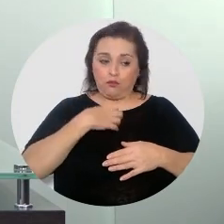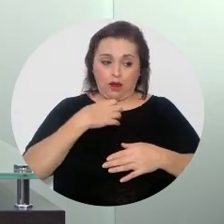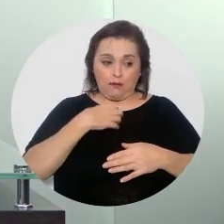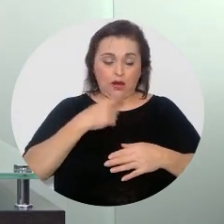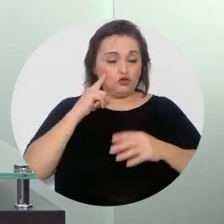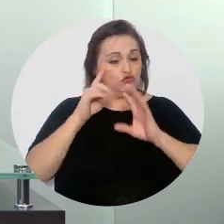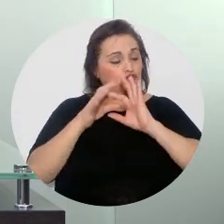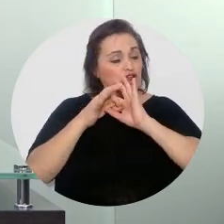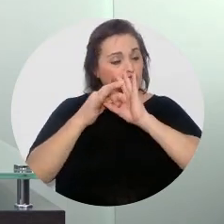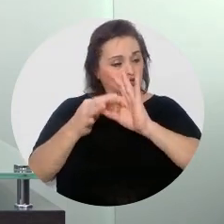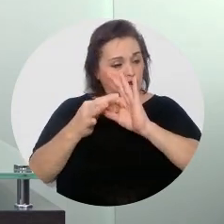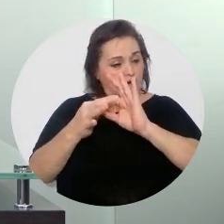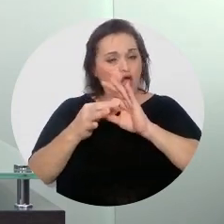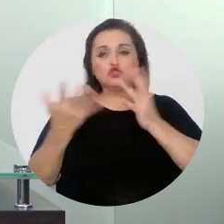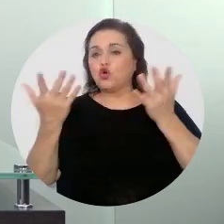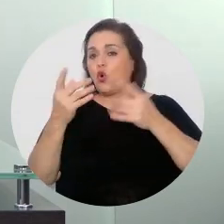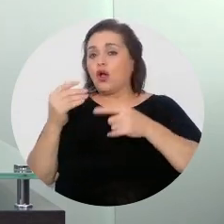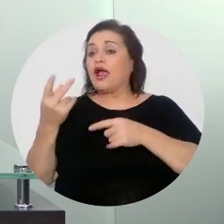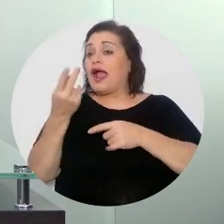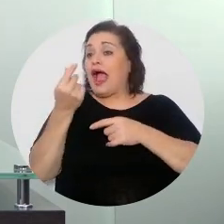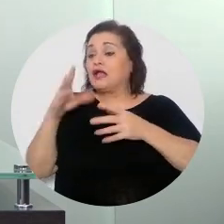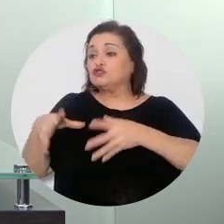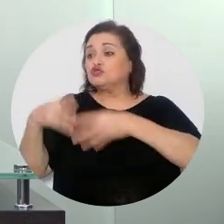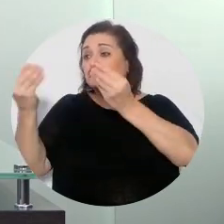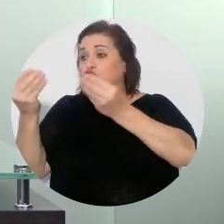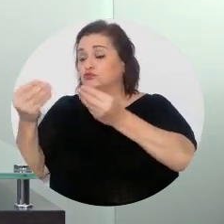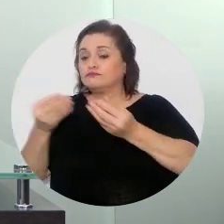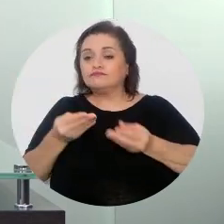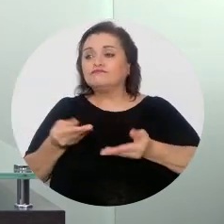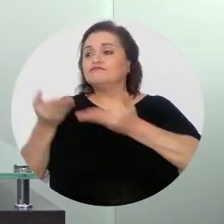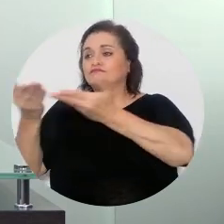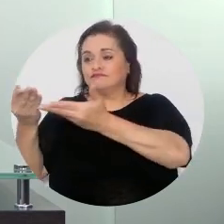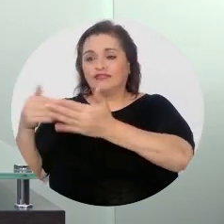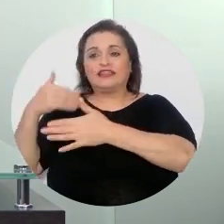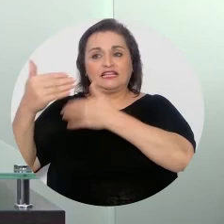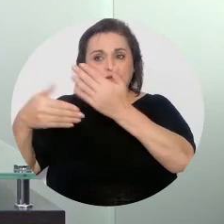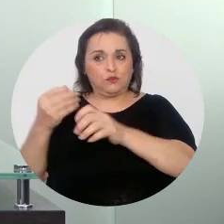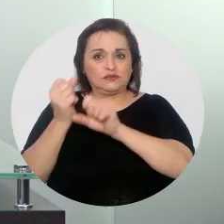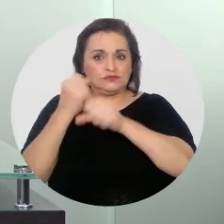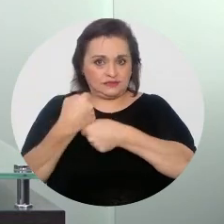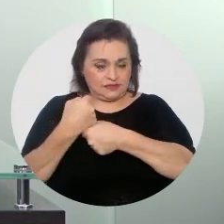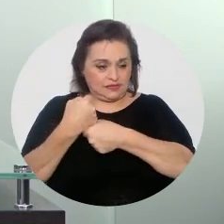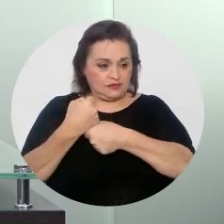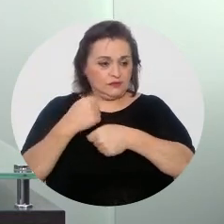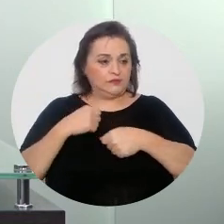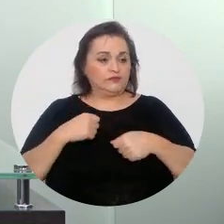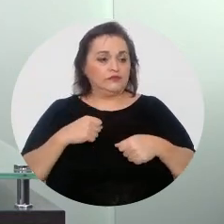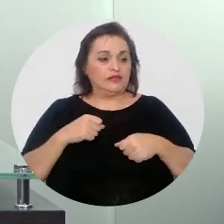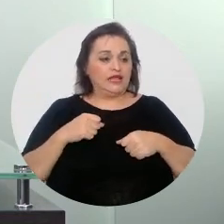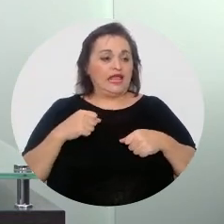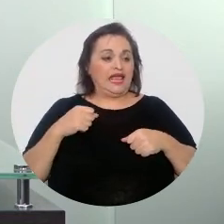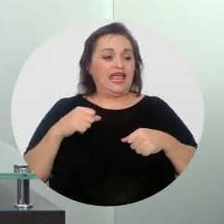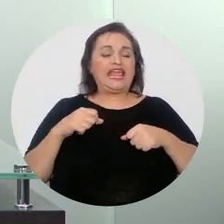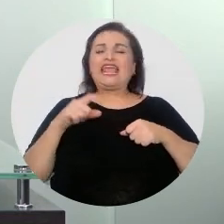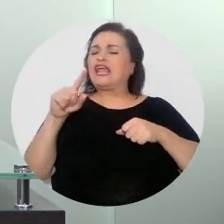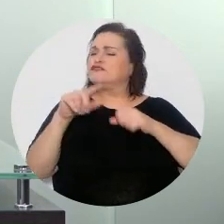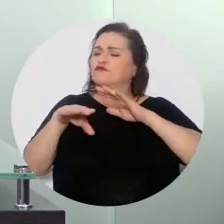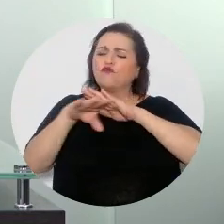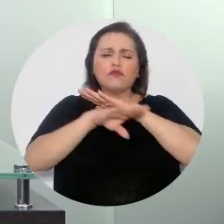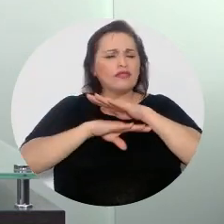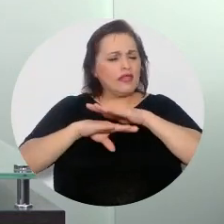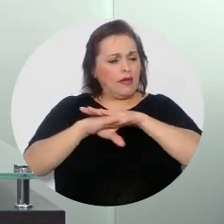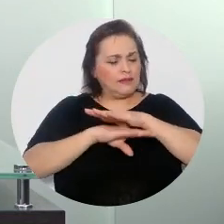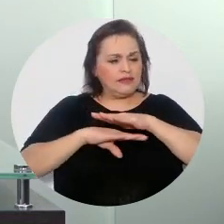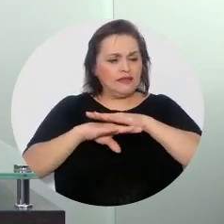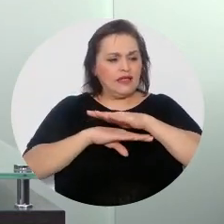asuntos ya propiamente como los que tienen que ver con el reembolso de gastos al que hemos hecho referencia anteriormente